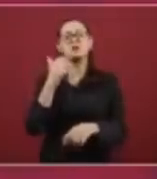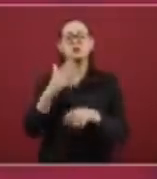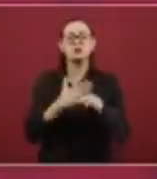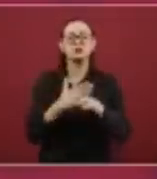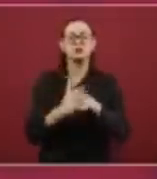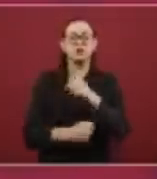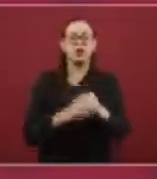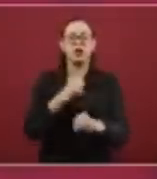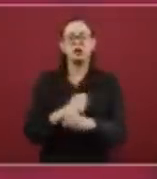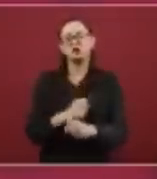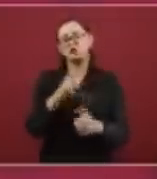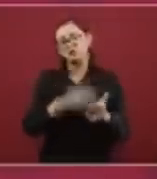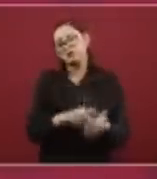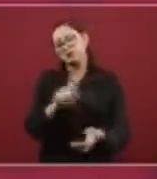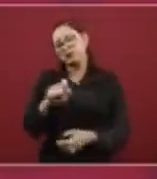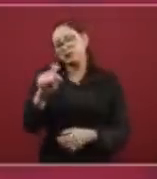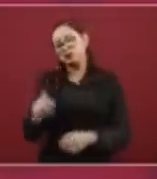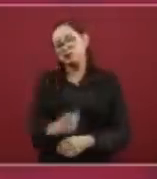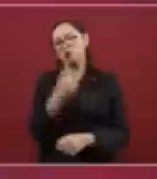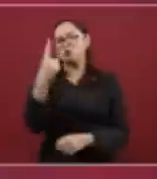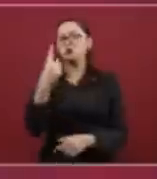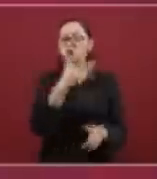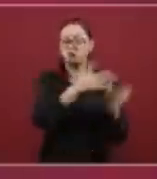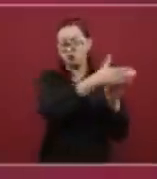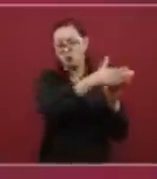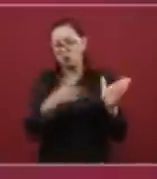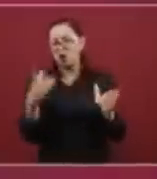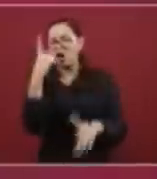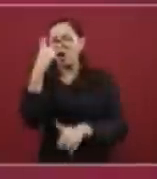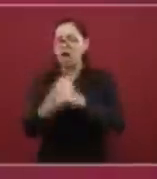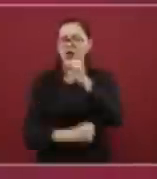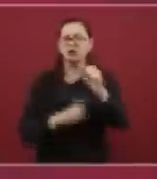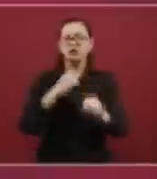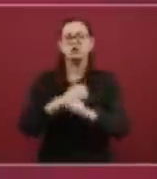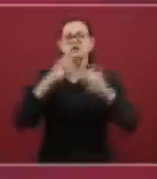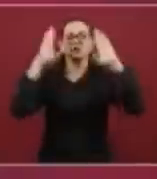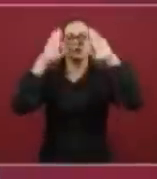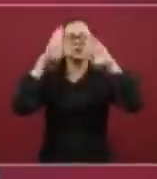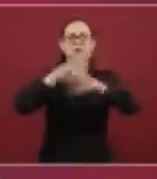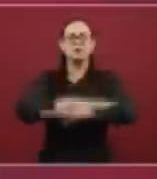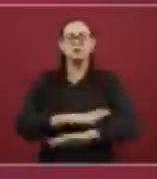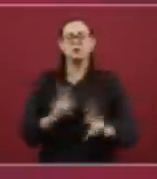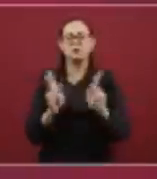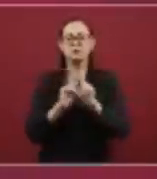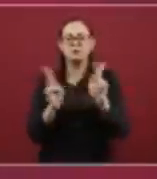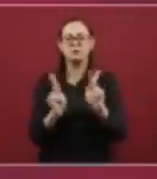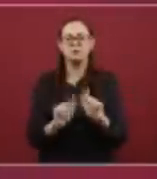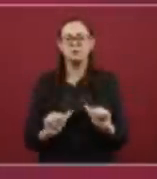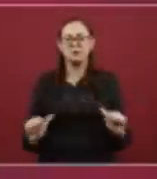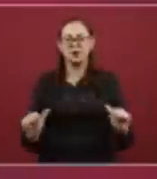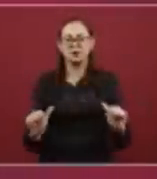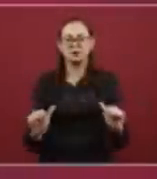Entonces, independientemente de la postura que se tenga sobre este tema,